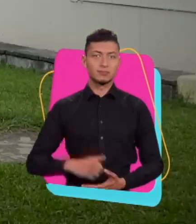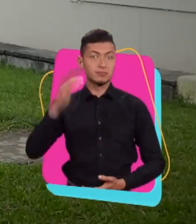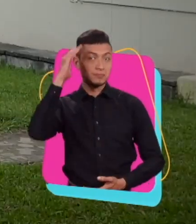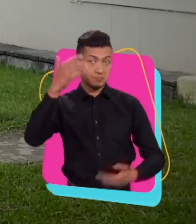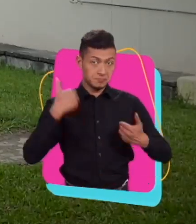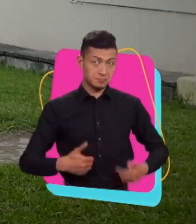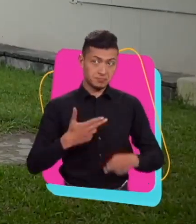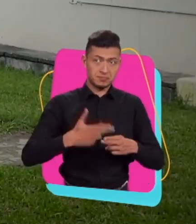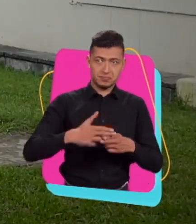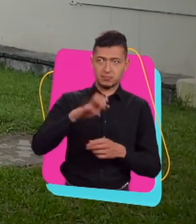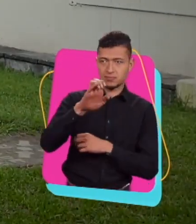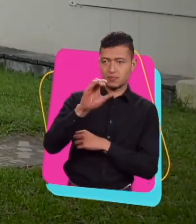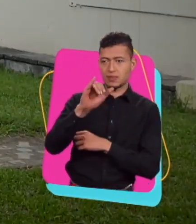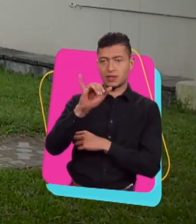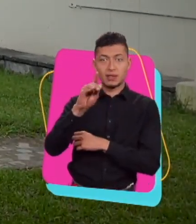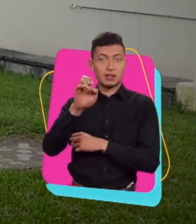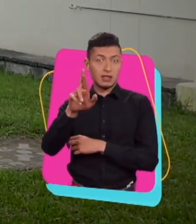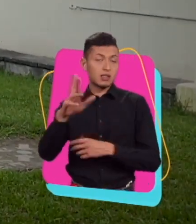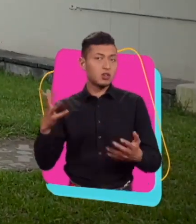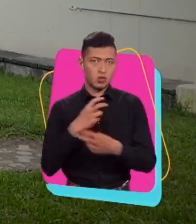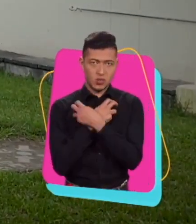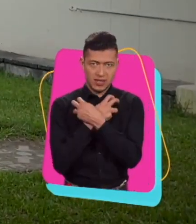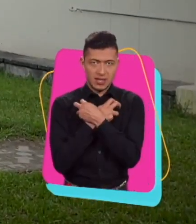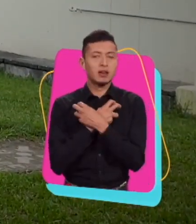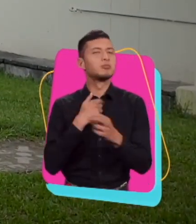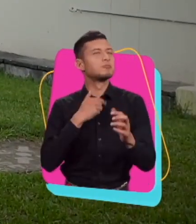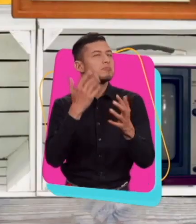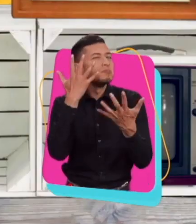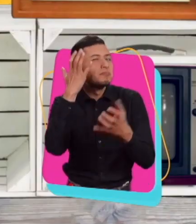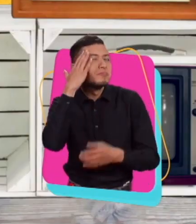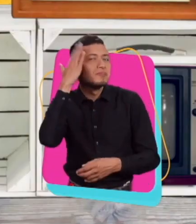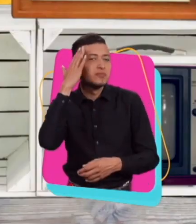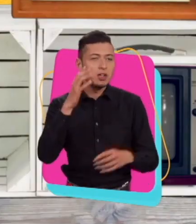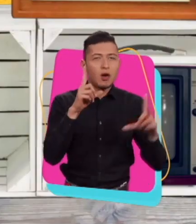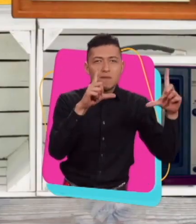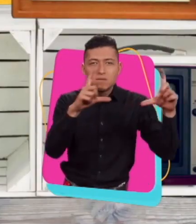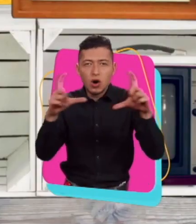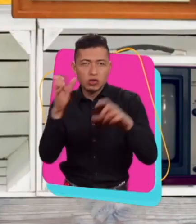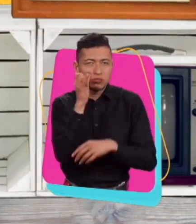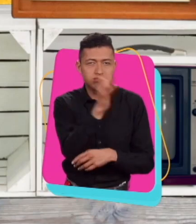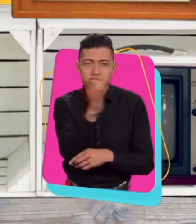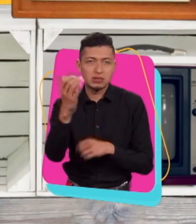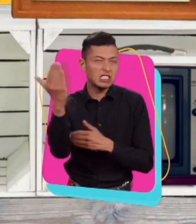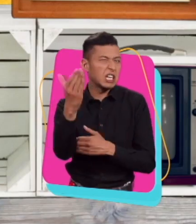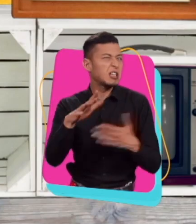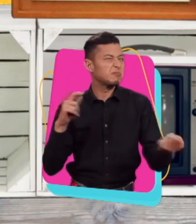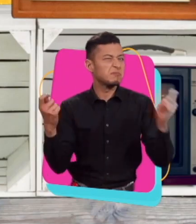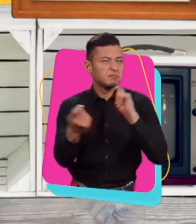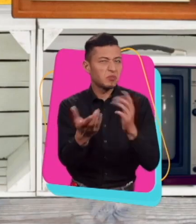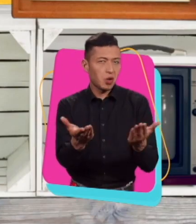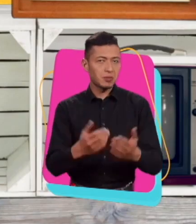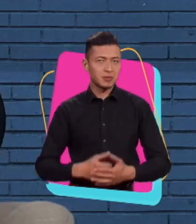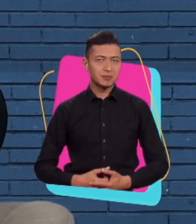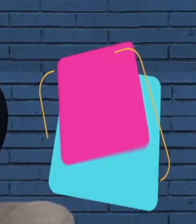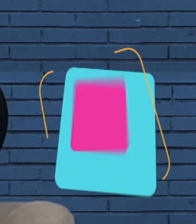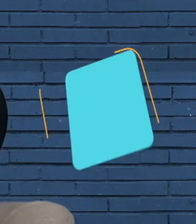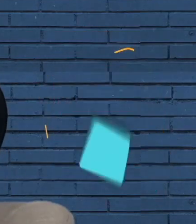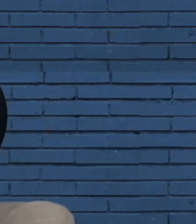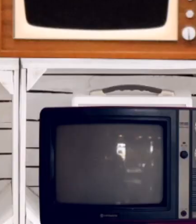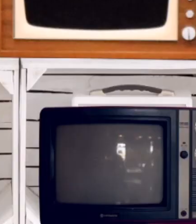Hola, mi nombre es Eider Campos de Pitalito Huila y quisiera saber cómo ha cambiado la tecnología, fotografía cinematográfica.